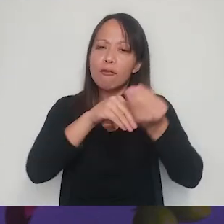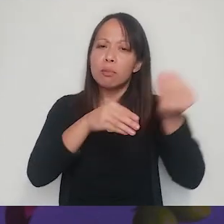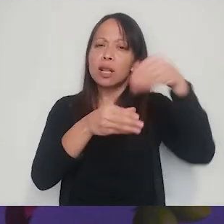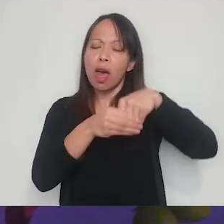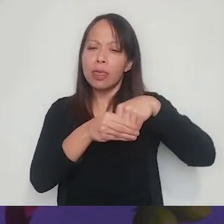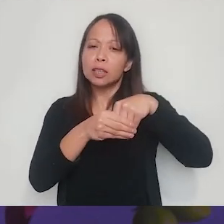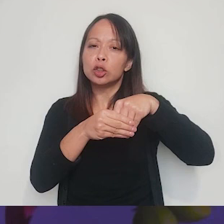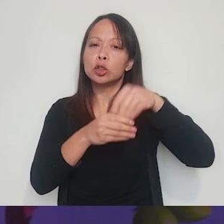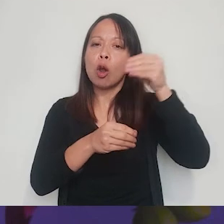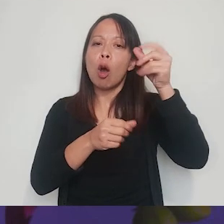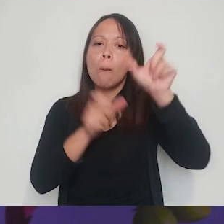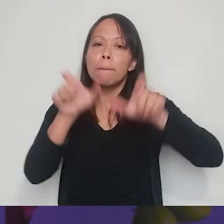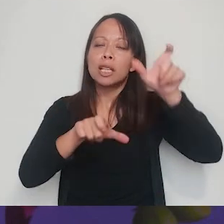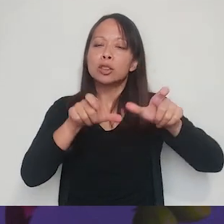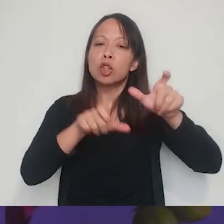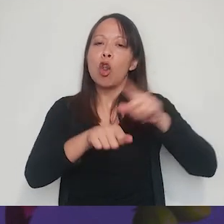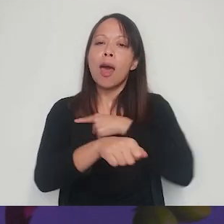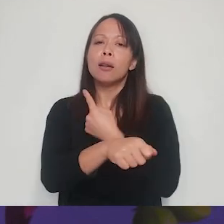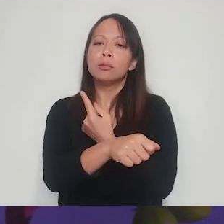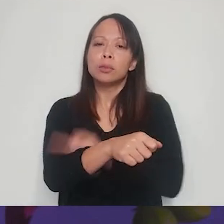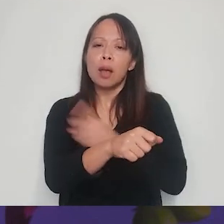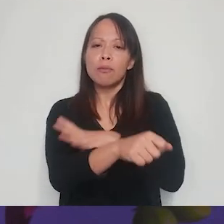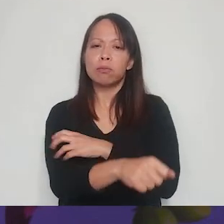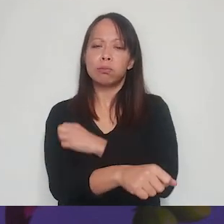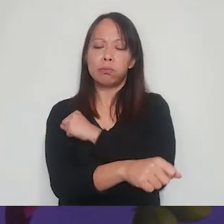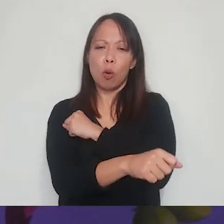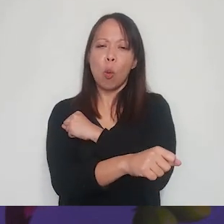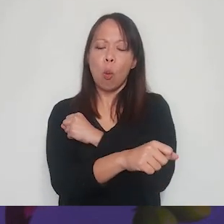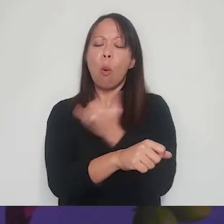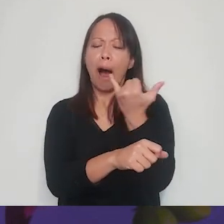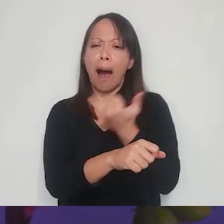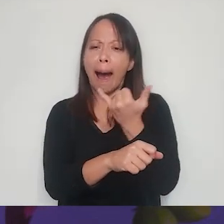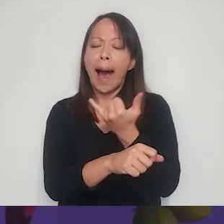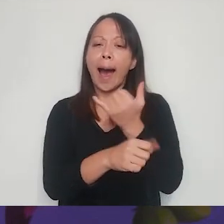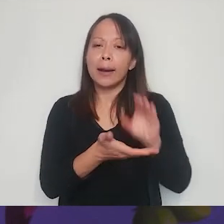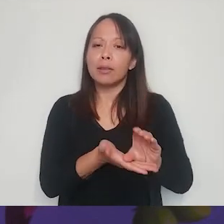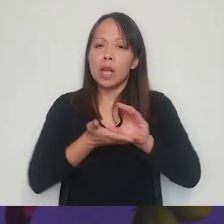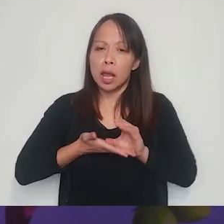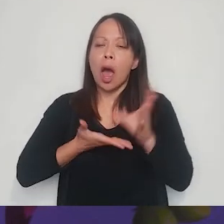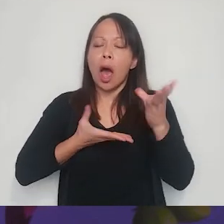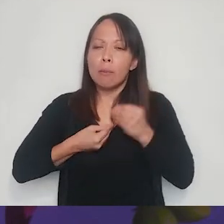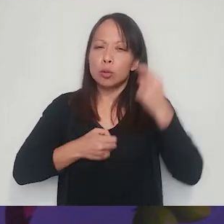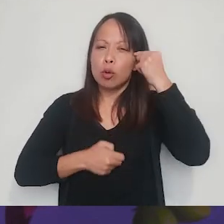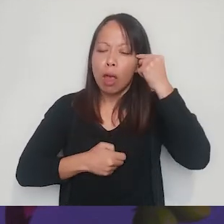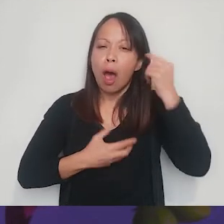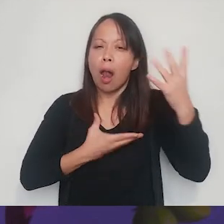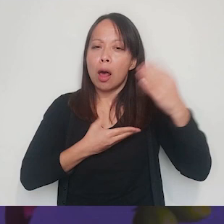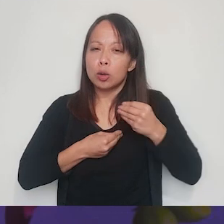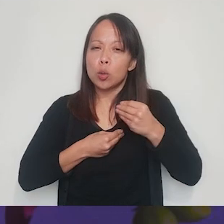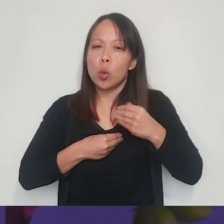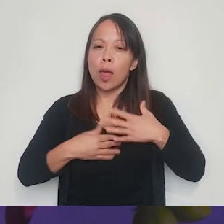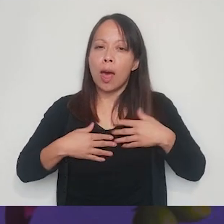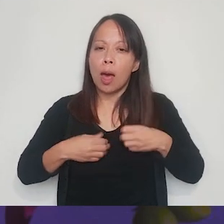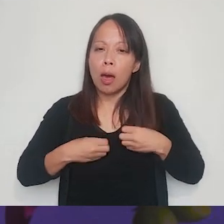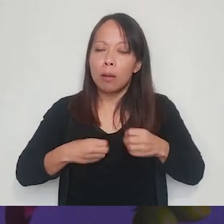de los familiares de la atrofia muscular espinal argentina, FAME, que ha sido un apoyo no solamente financiero, sino espiritual